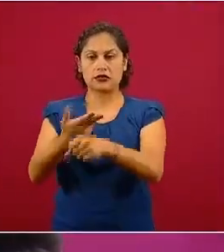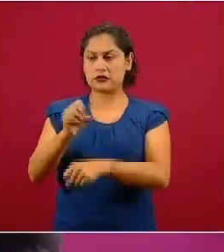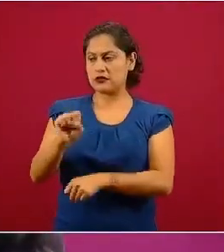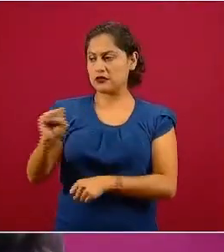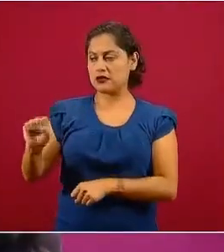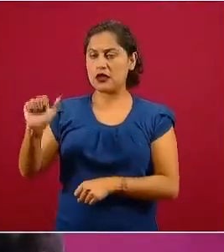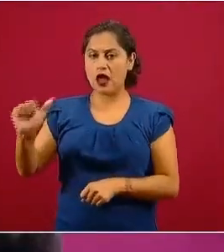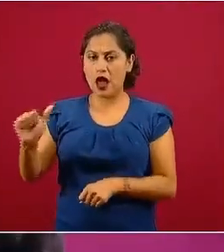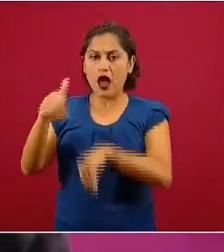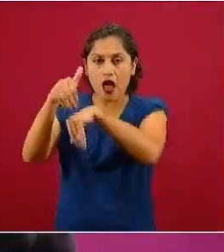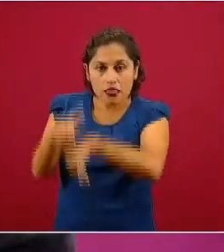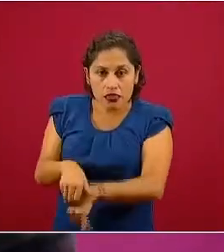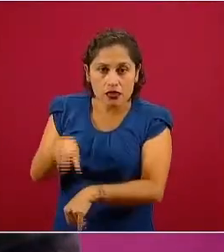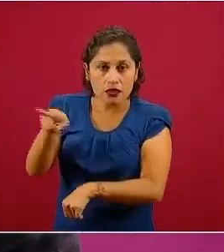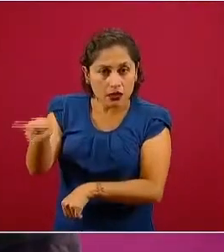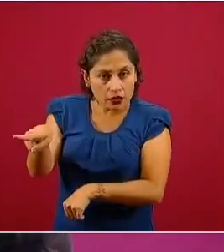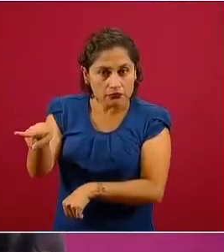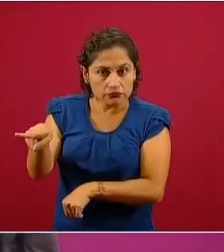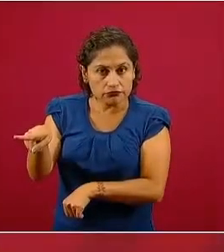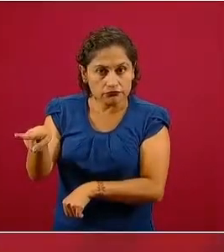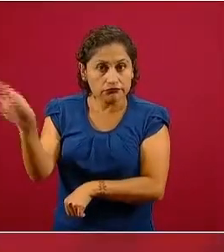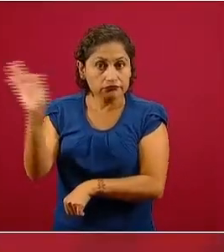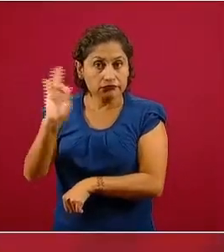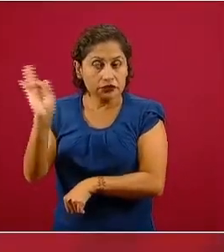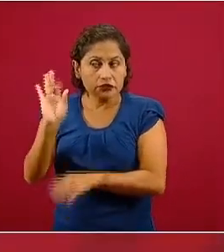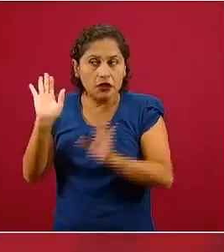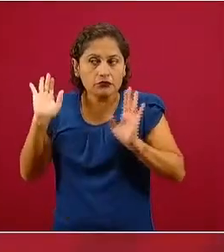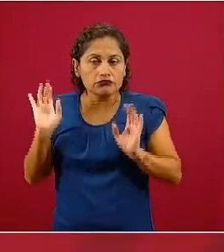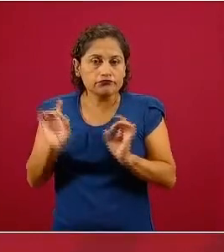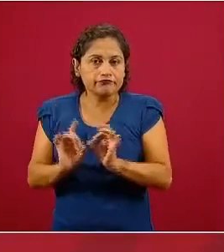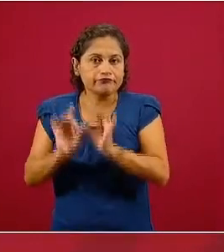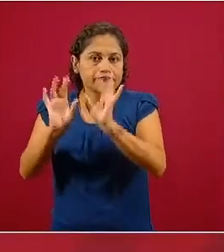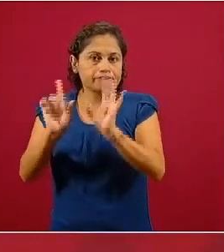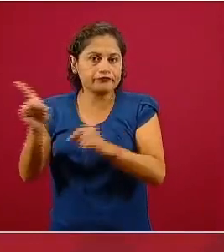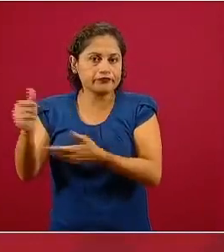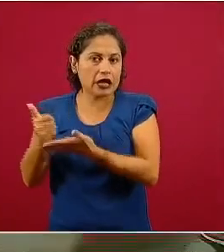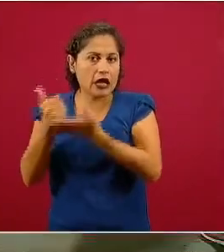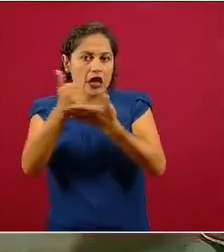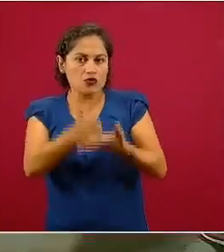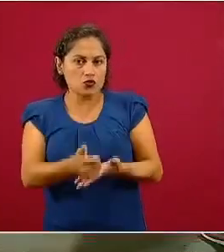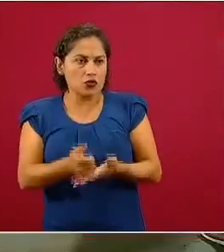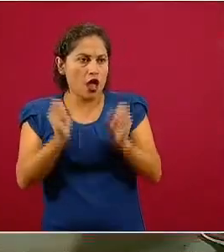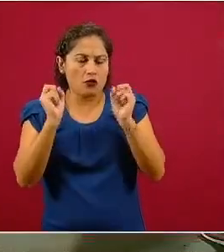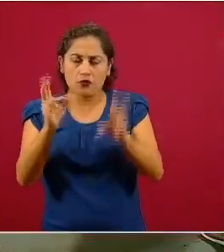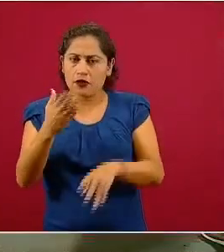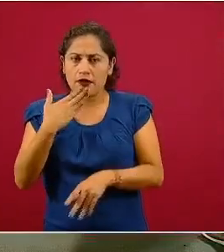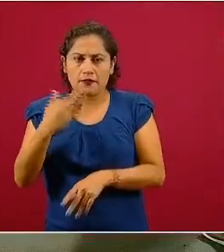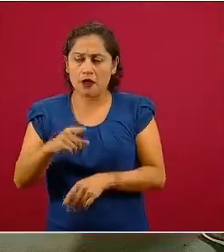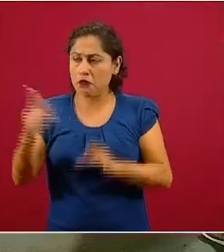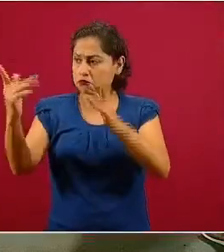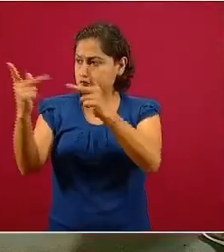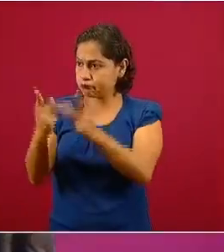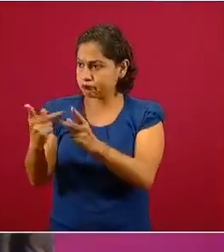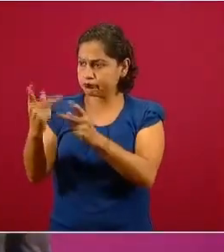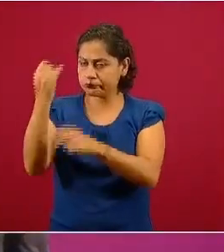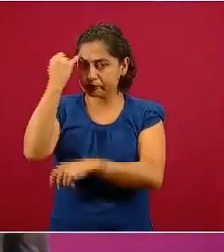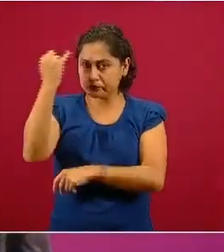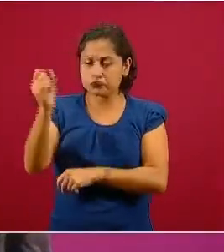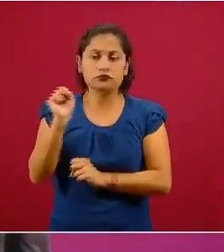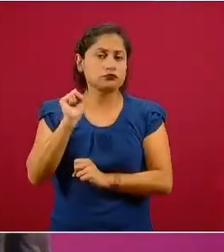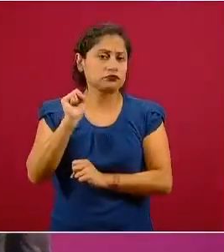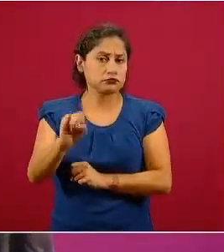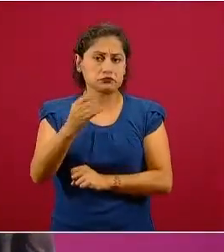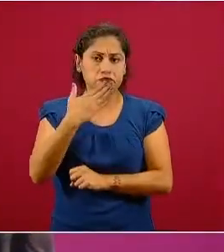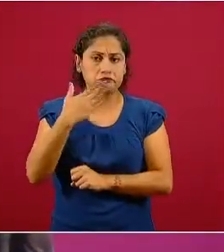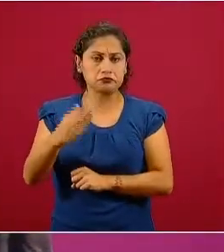que complacer a alguien que podría tener una coincidencia como la tiene millones de mexicanas y mexicanos, en el